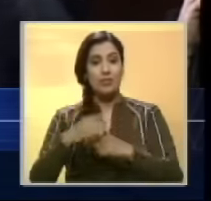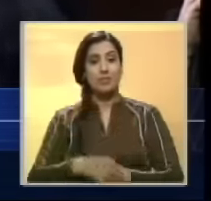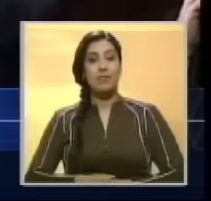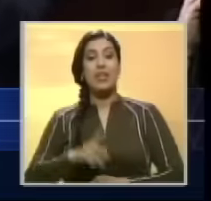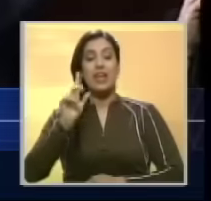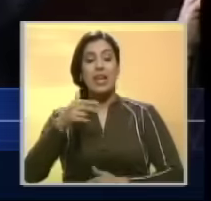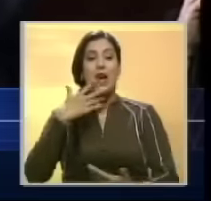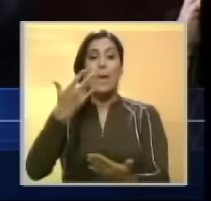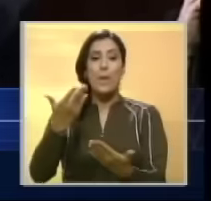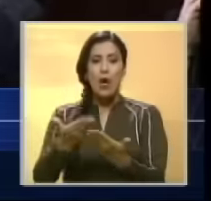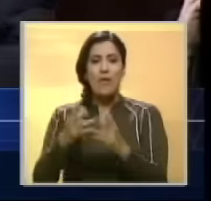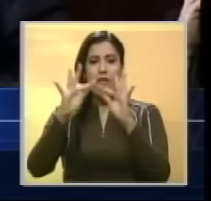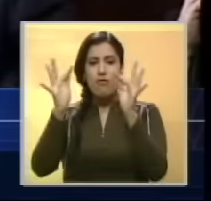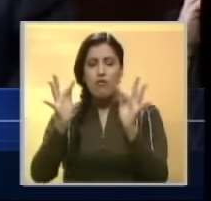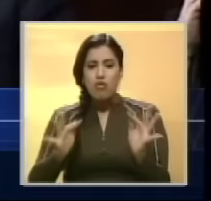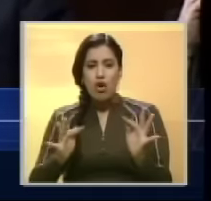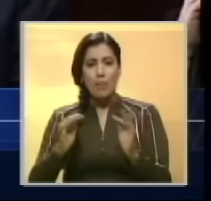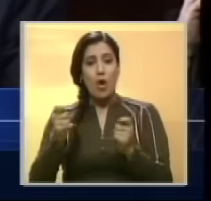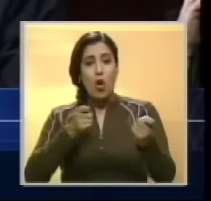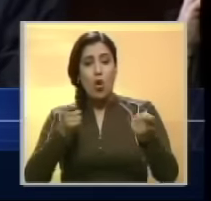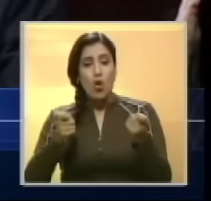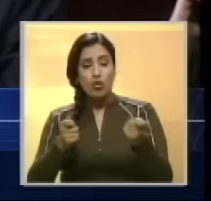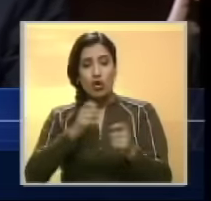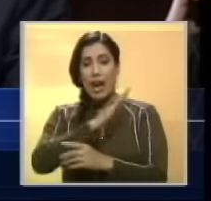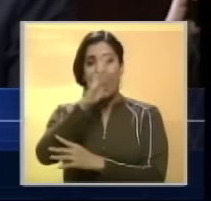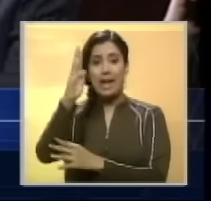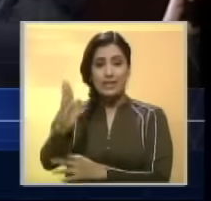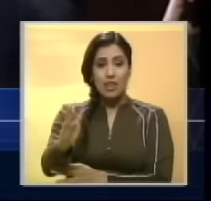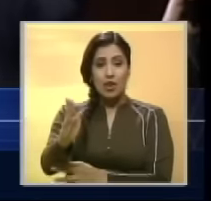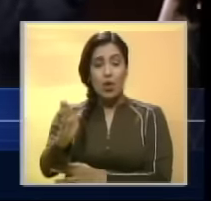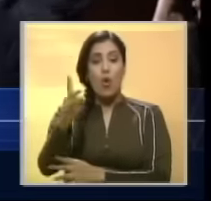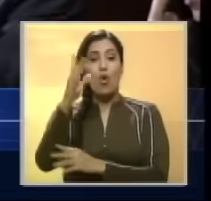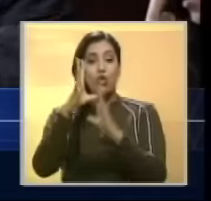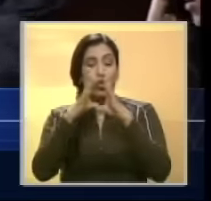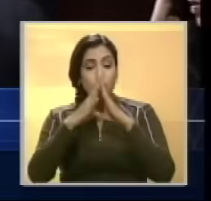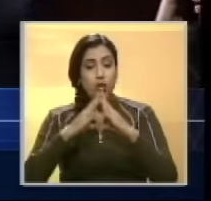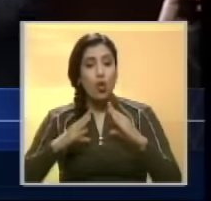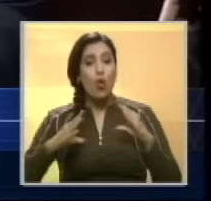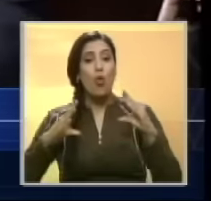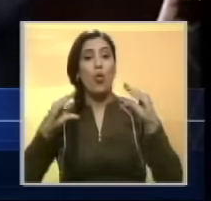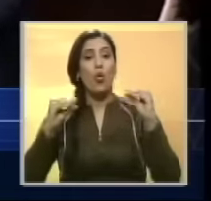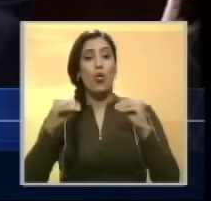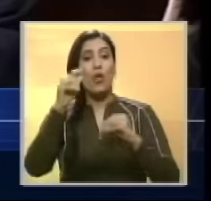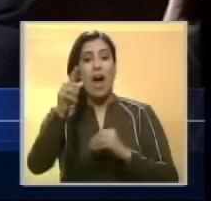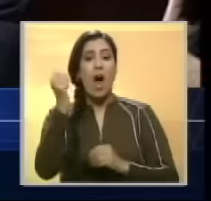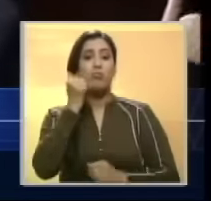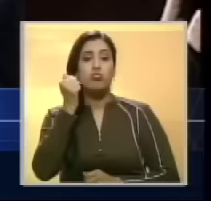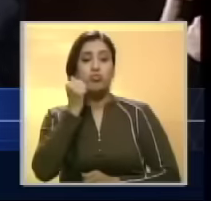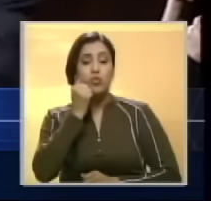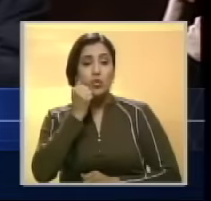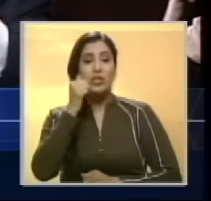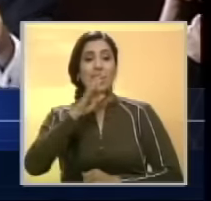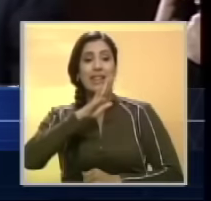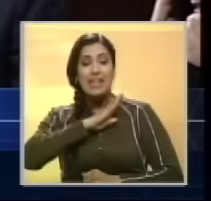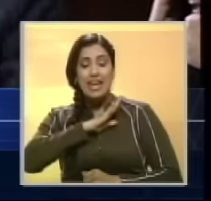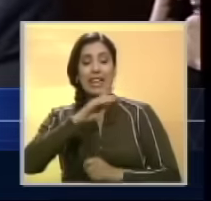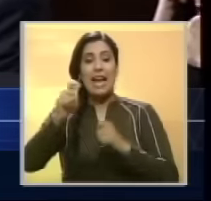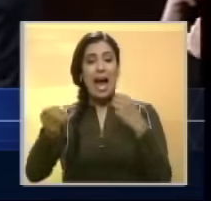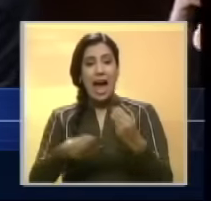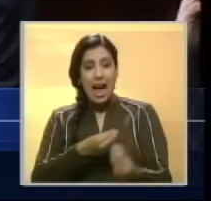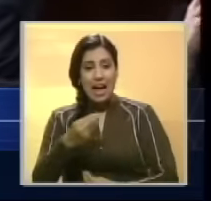y proveer de mecanismo de control y de sanción a todos estos abusos que viene